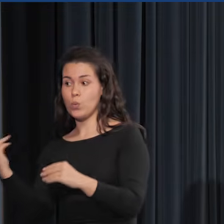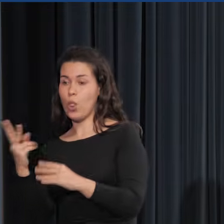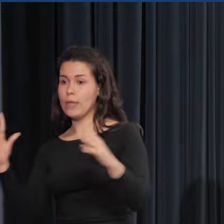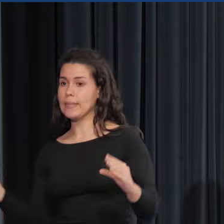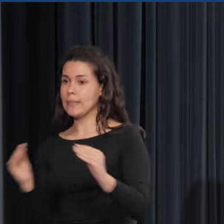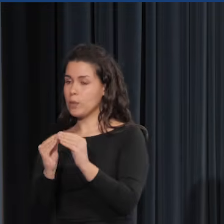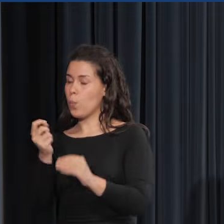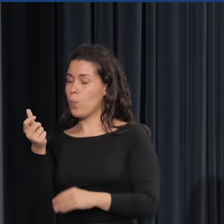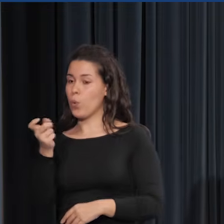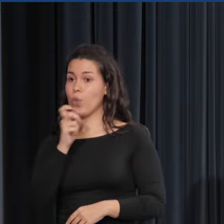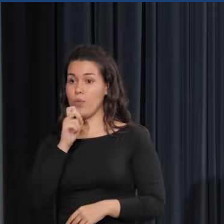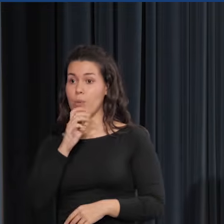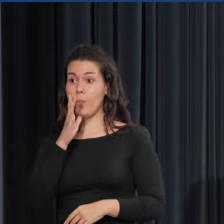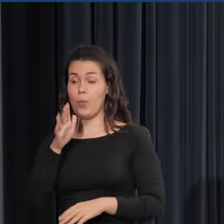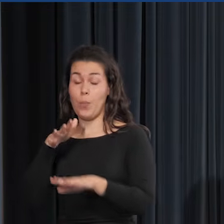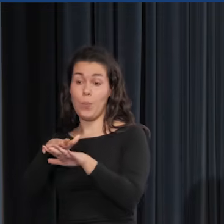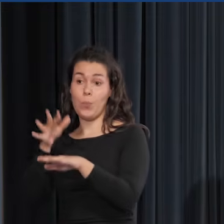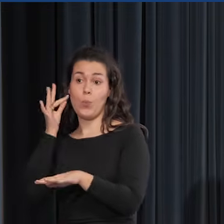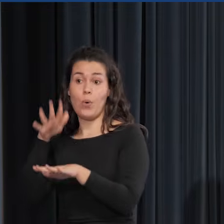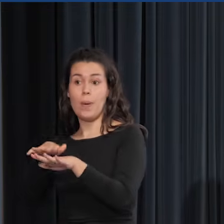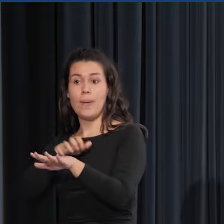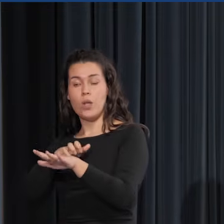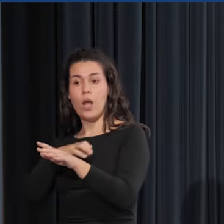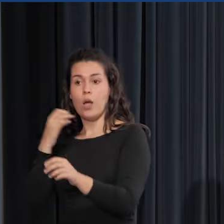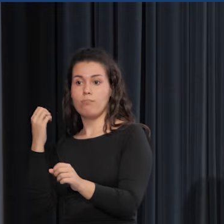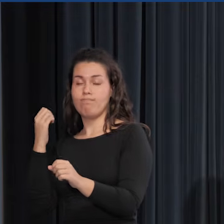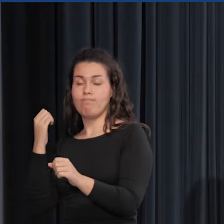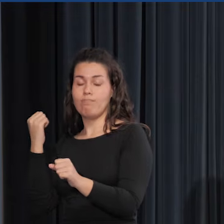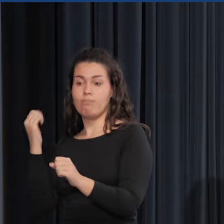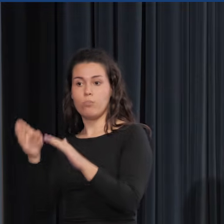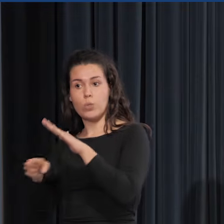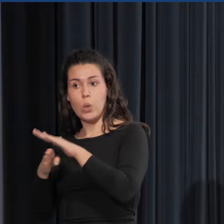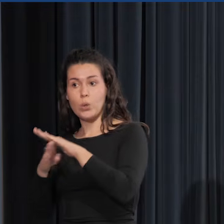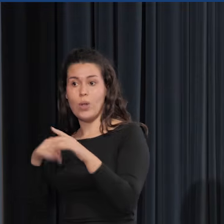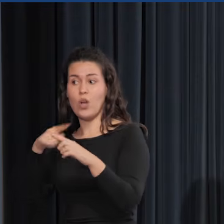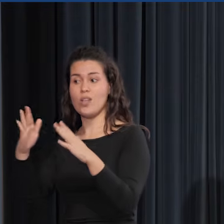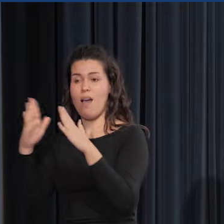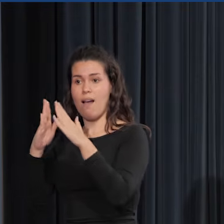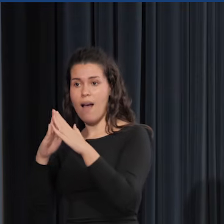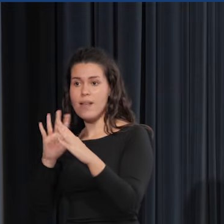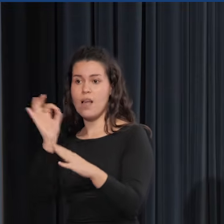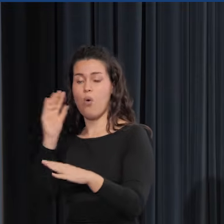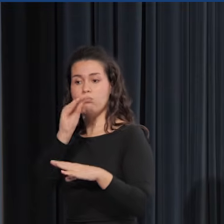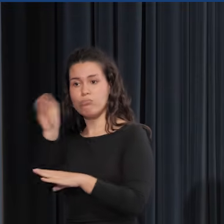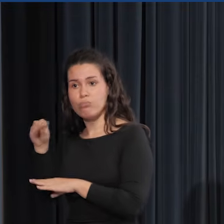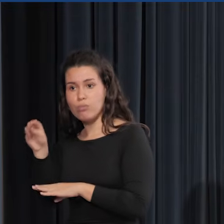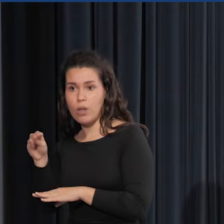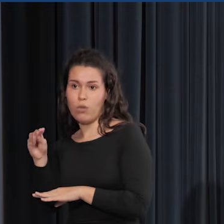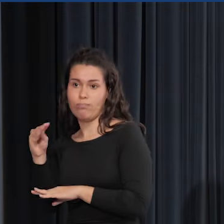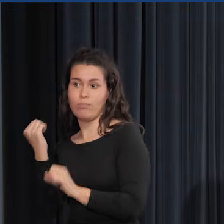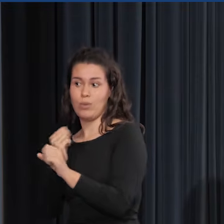ellas se siguen encargando persistentemente de las tareas domésticas y de cuidados y por lo tanto